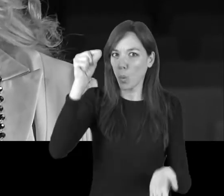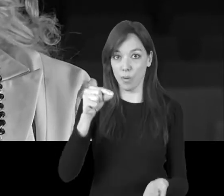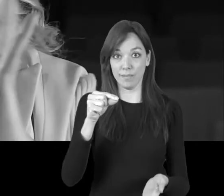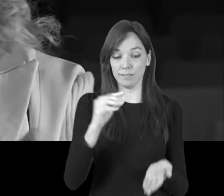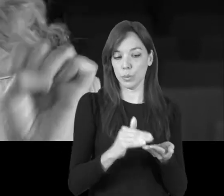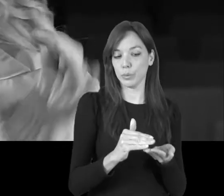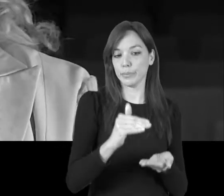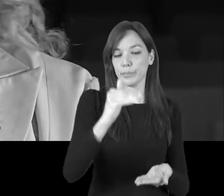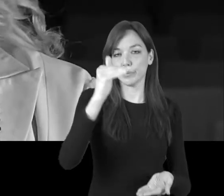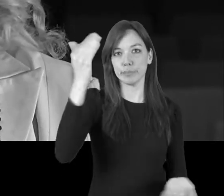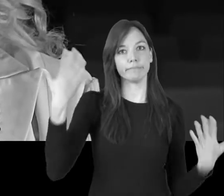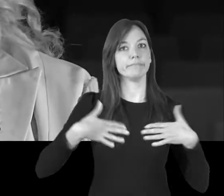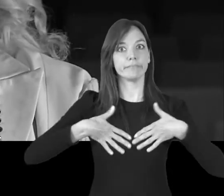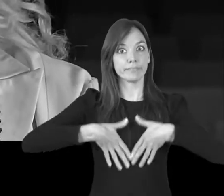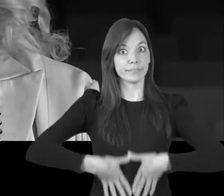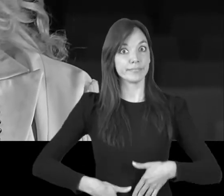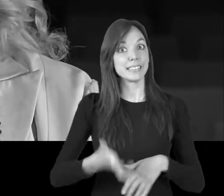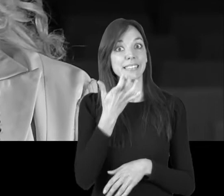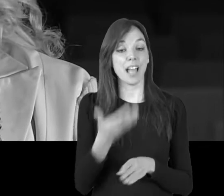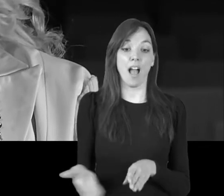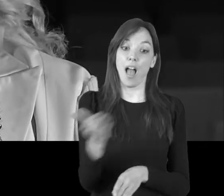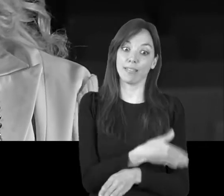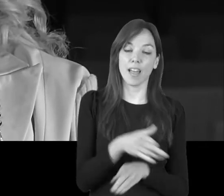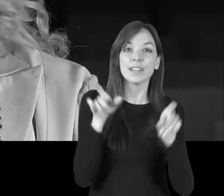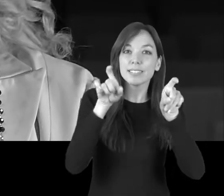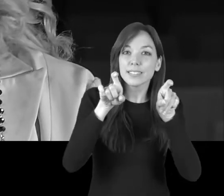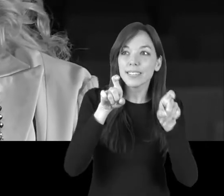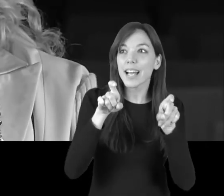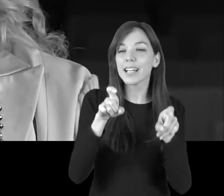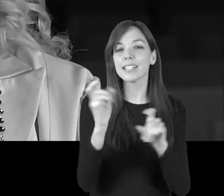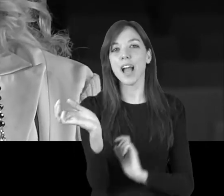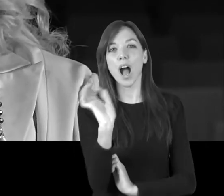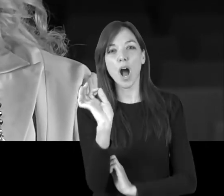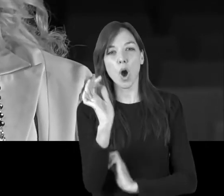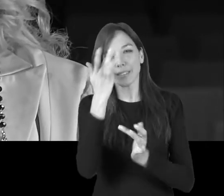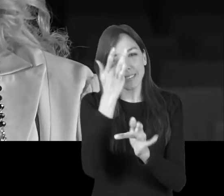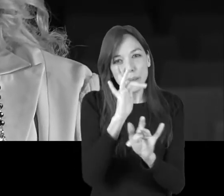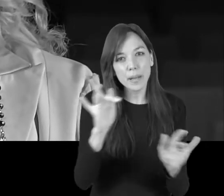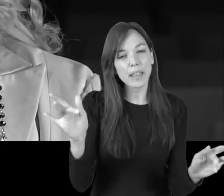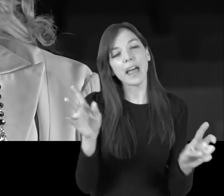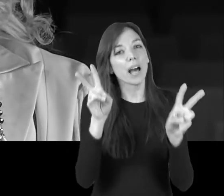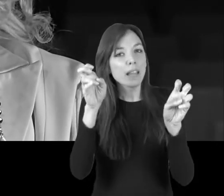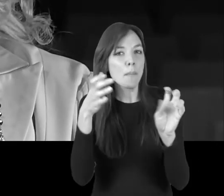son como esponjas, ¿no? Entonces de pequeños, si les enseñan o les